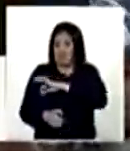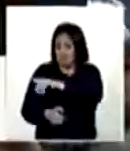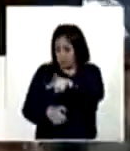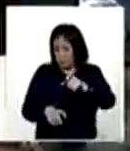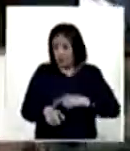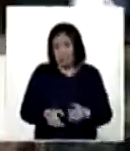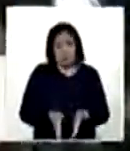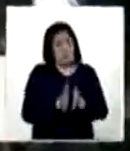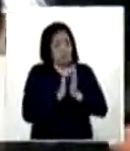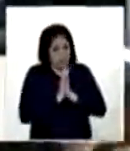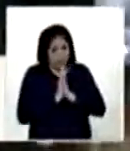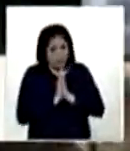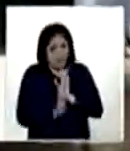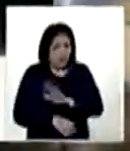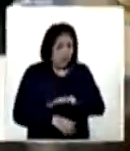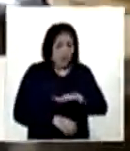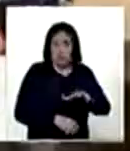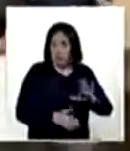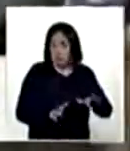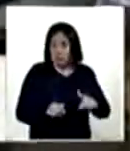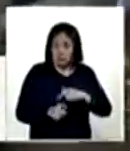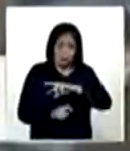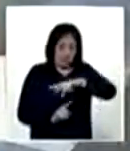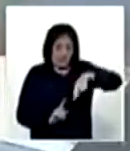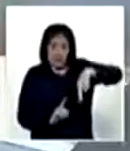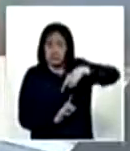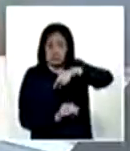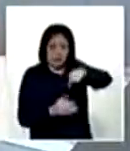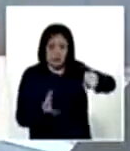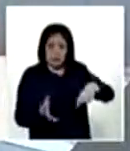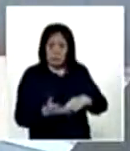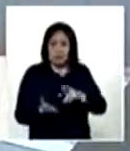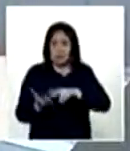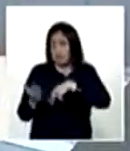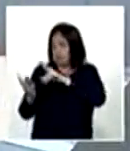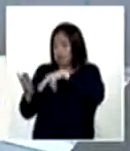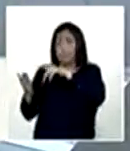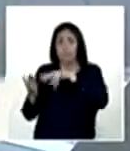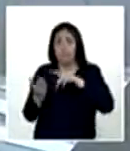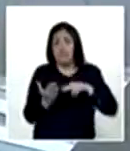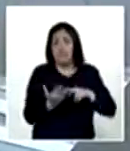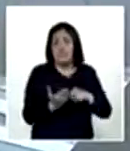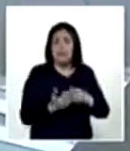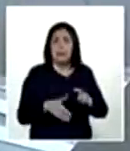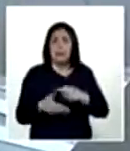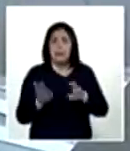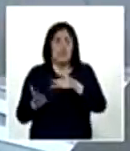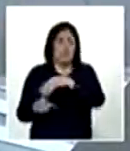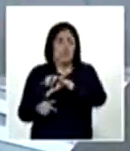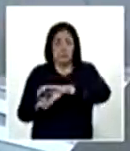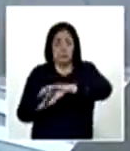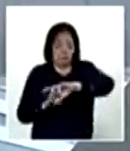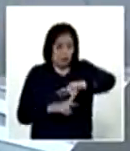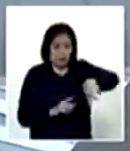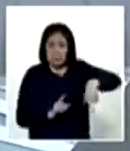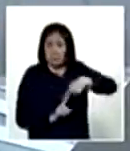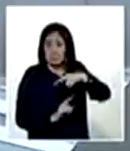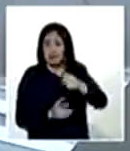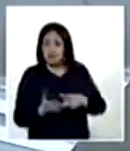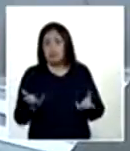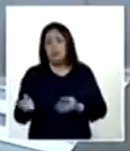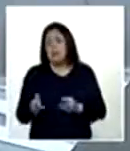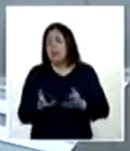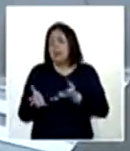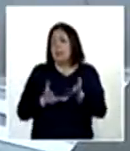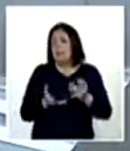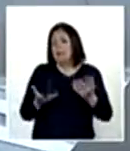pedirle a los niños mayormente que están ahí alrededor que pinten, ¿no es cierto? Que pinten las tumbas que están ahí alrededor y así de una forma le dan